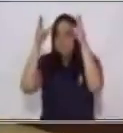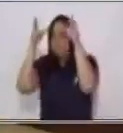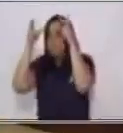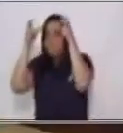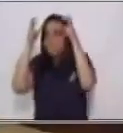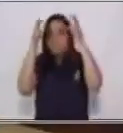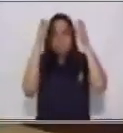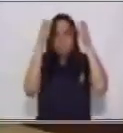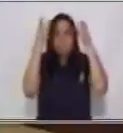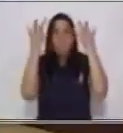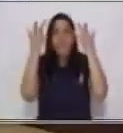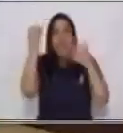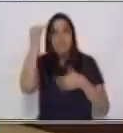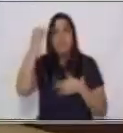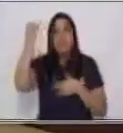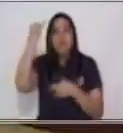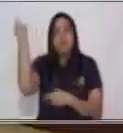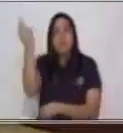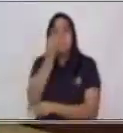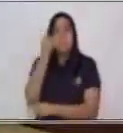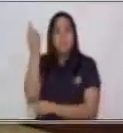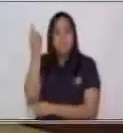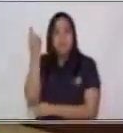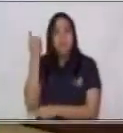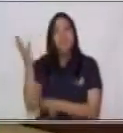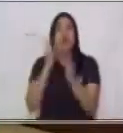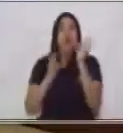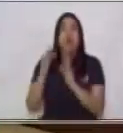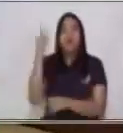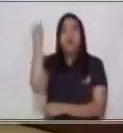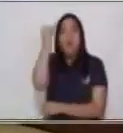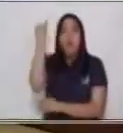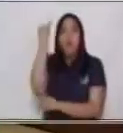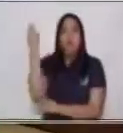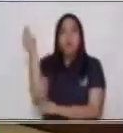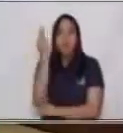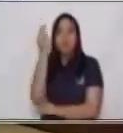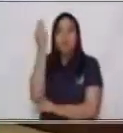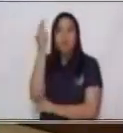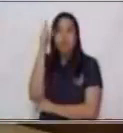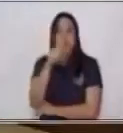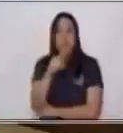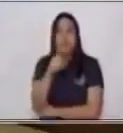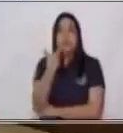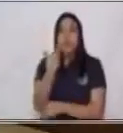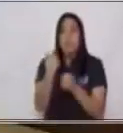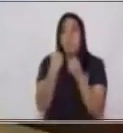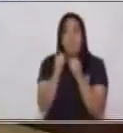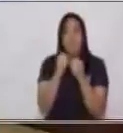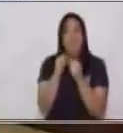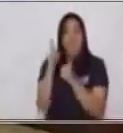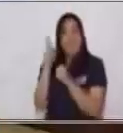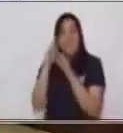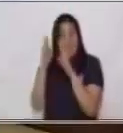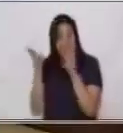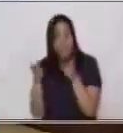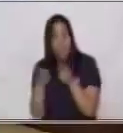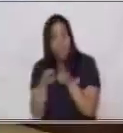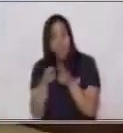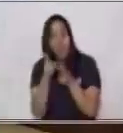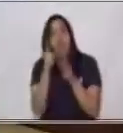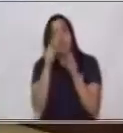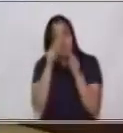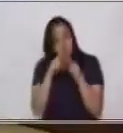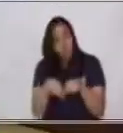ideas principales me presenta y qué ideas secundarias, para al momento de hacer nuestro resumen podamos nosotros